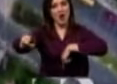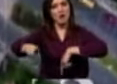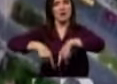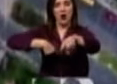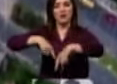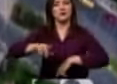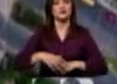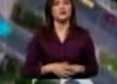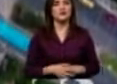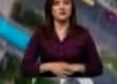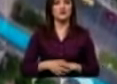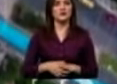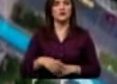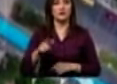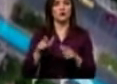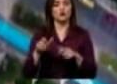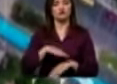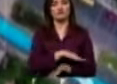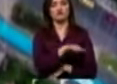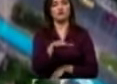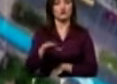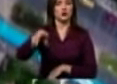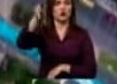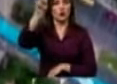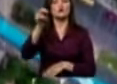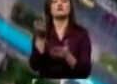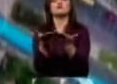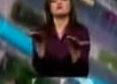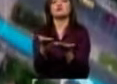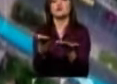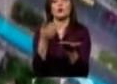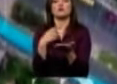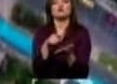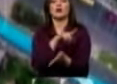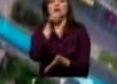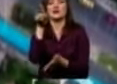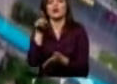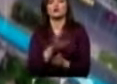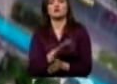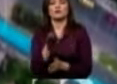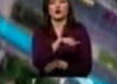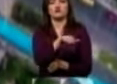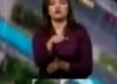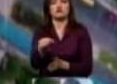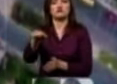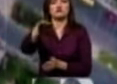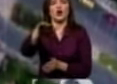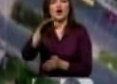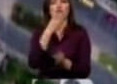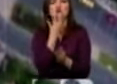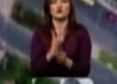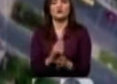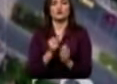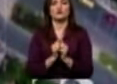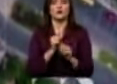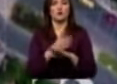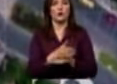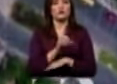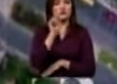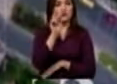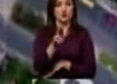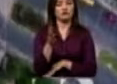por la avenida Simón Bolívar, pueden tomar hacia el norte, circulando por el carril derecho y girando hacia el Eloy Alfaro. Hacia el sur, por el